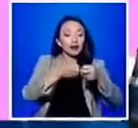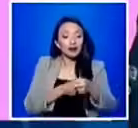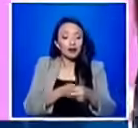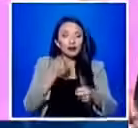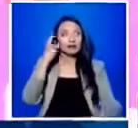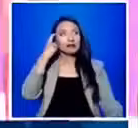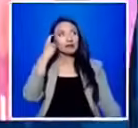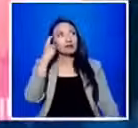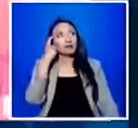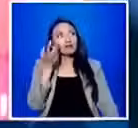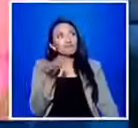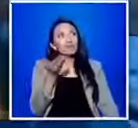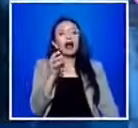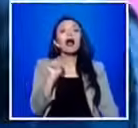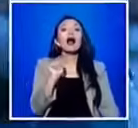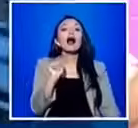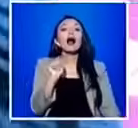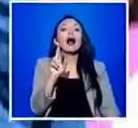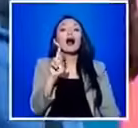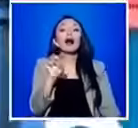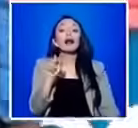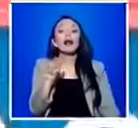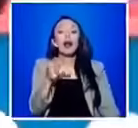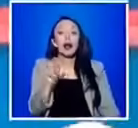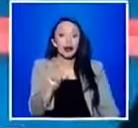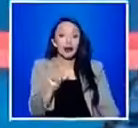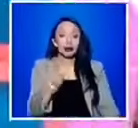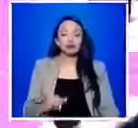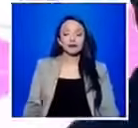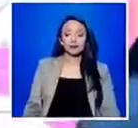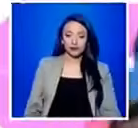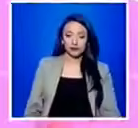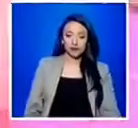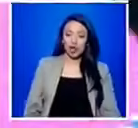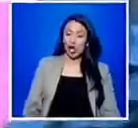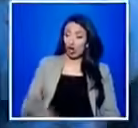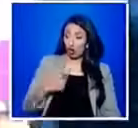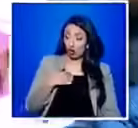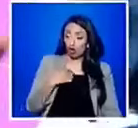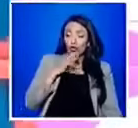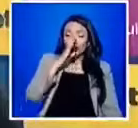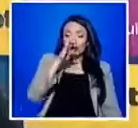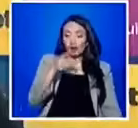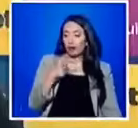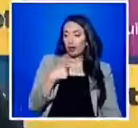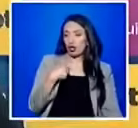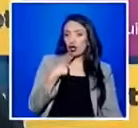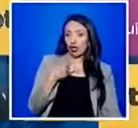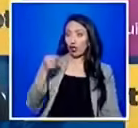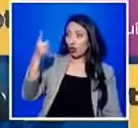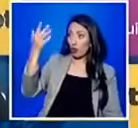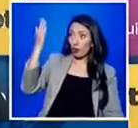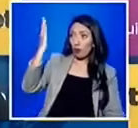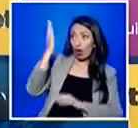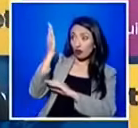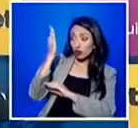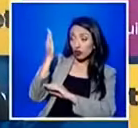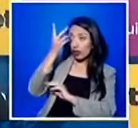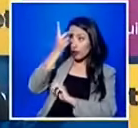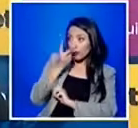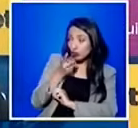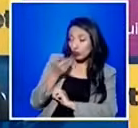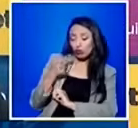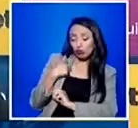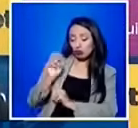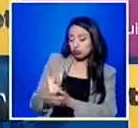de los opcionados a ocupar ese lugar en la cancha. Yo siempre he dicho de que pues donde el profesor me requiera voy